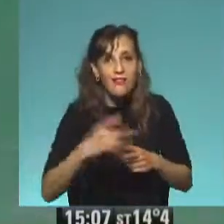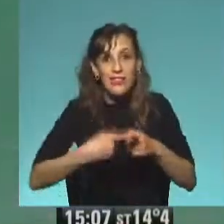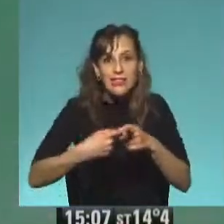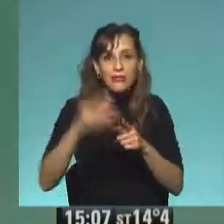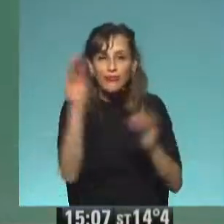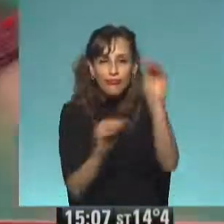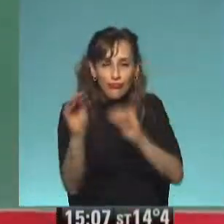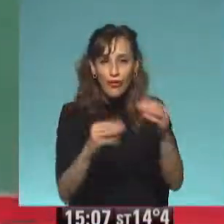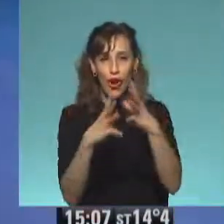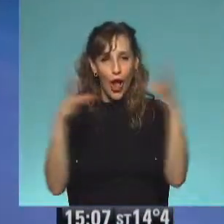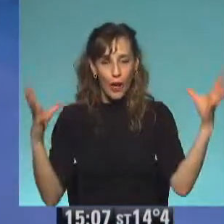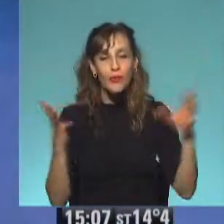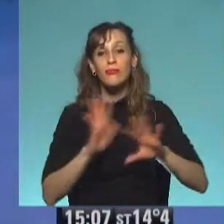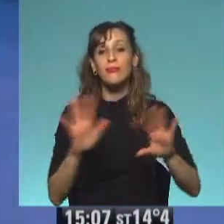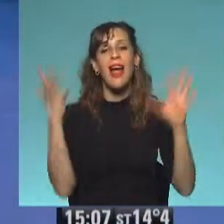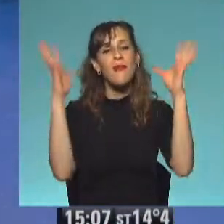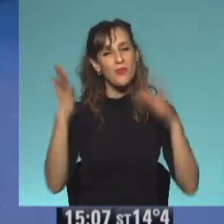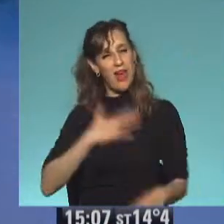muchas gracias